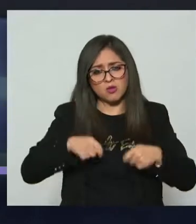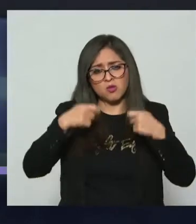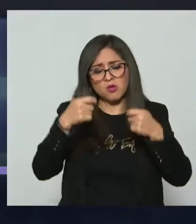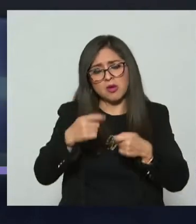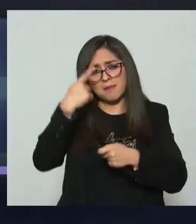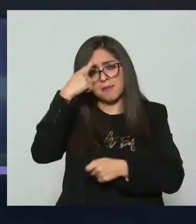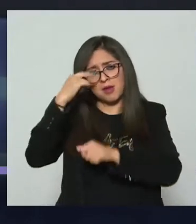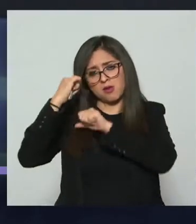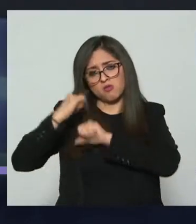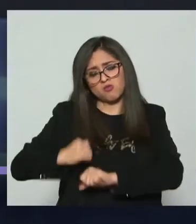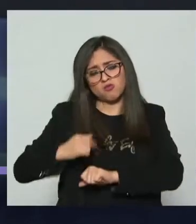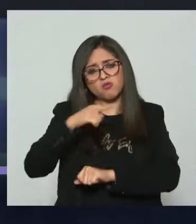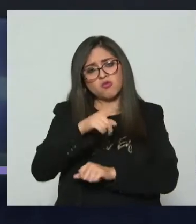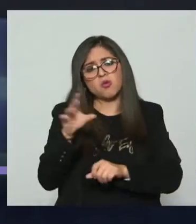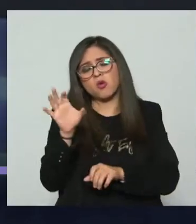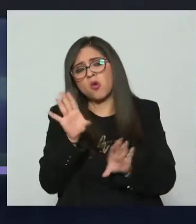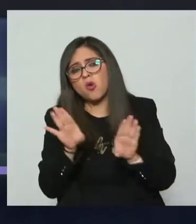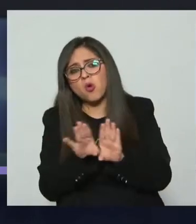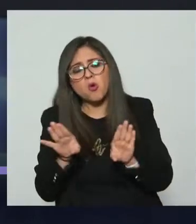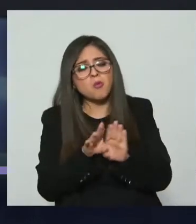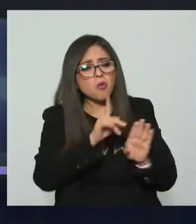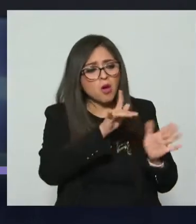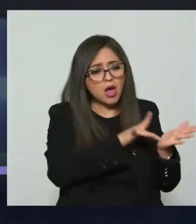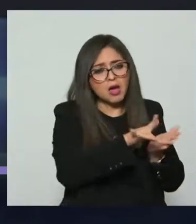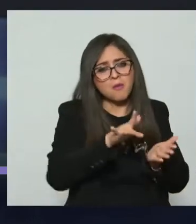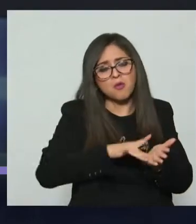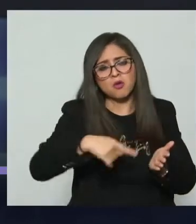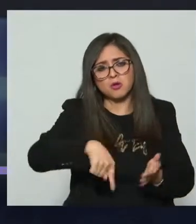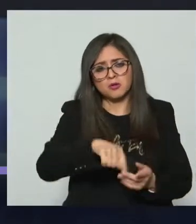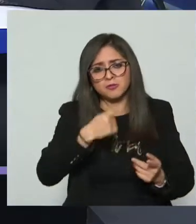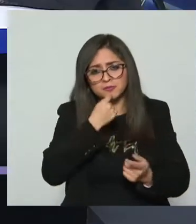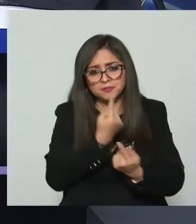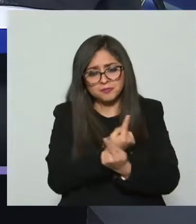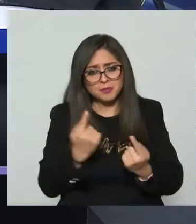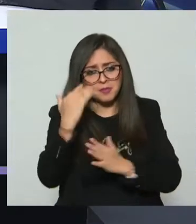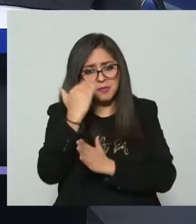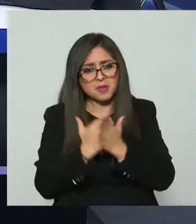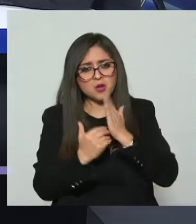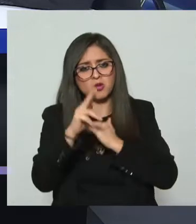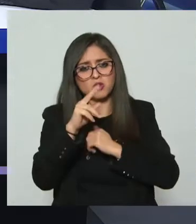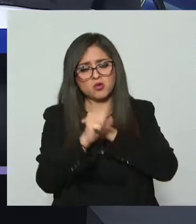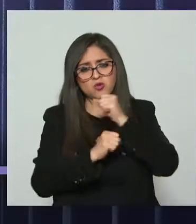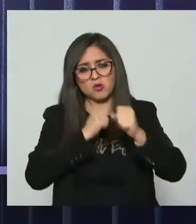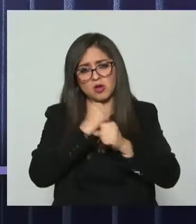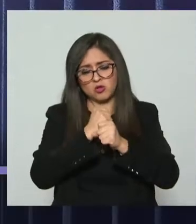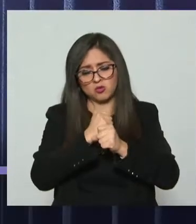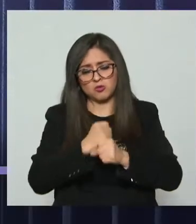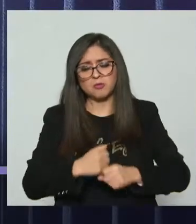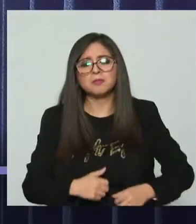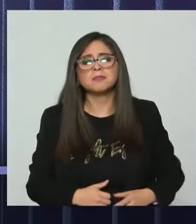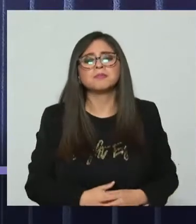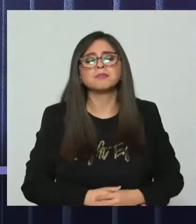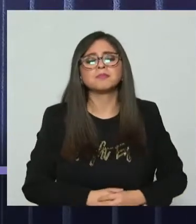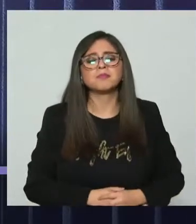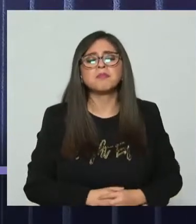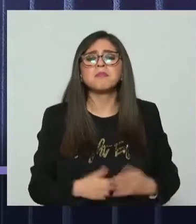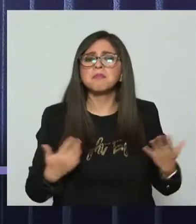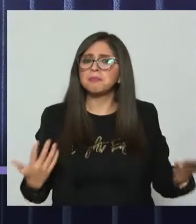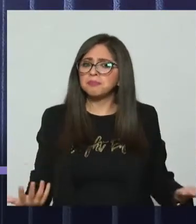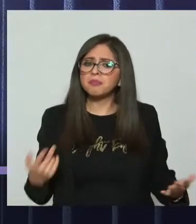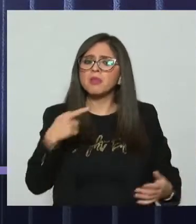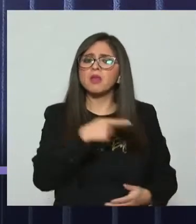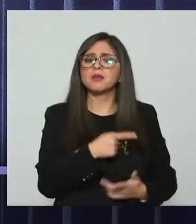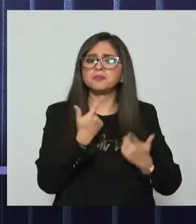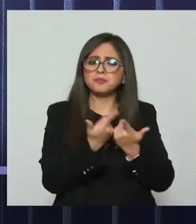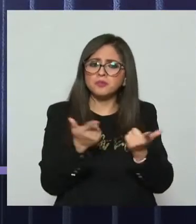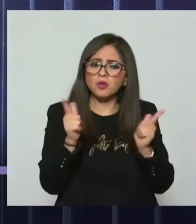tutelar el bienestar mayor del menor de edad. Bueno, Lisette, diputada, lo que pasa es que los activistas trans, las activistas